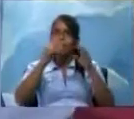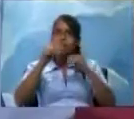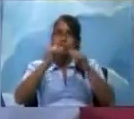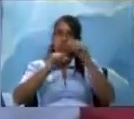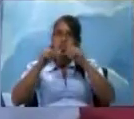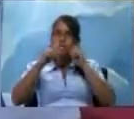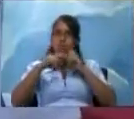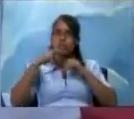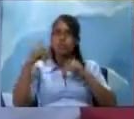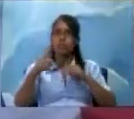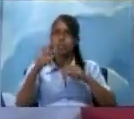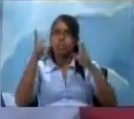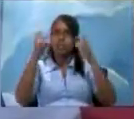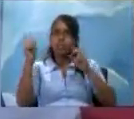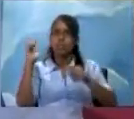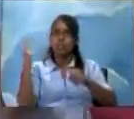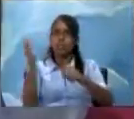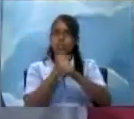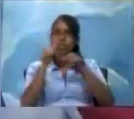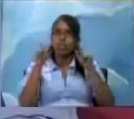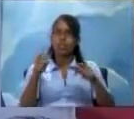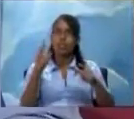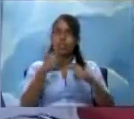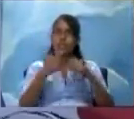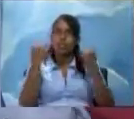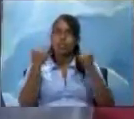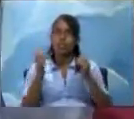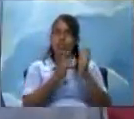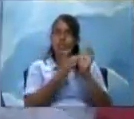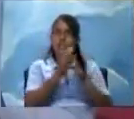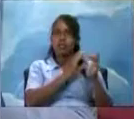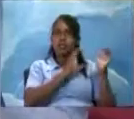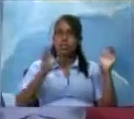azúcar, la harina no se encuentra y esto. Pero ya